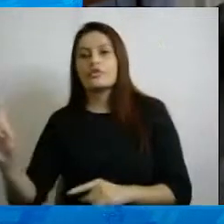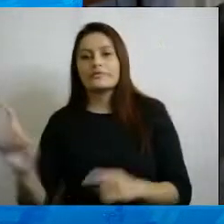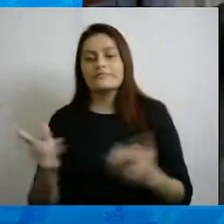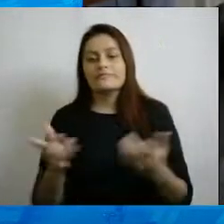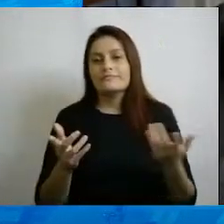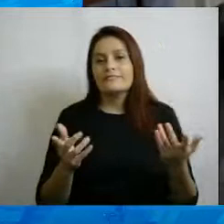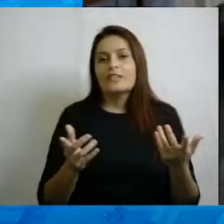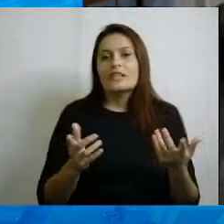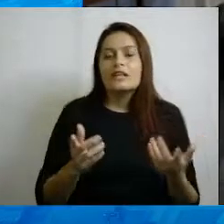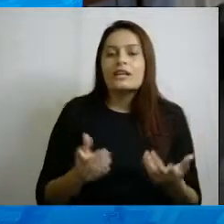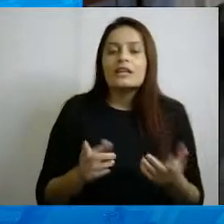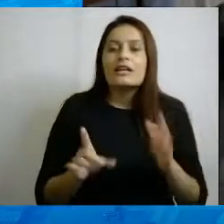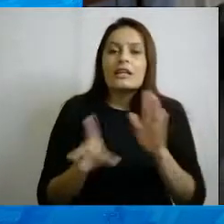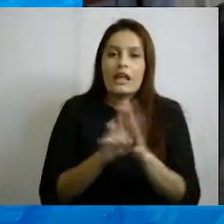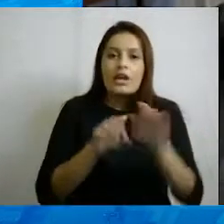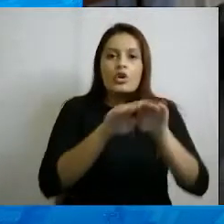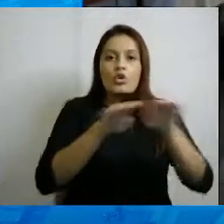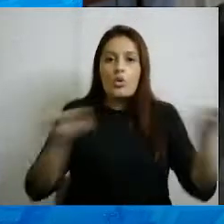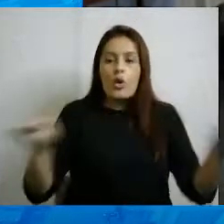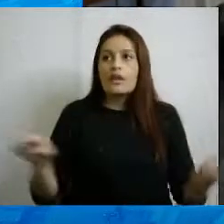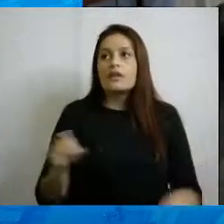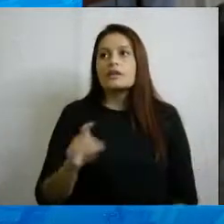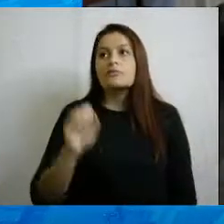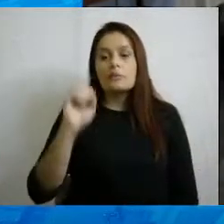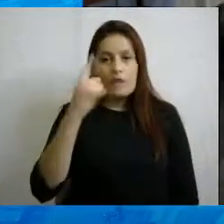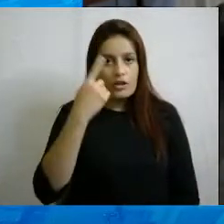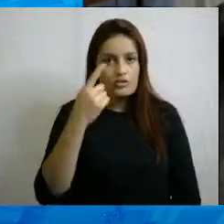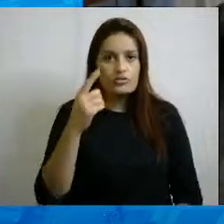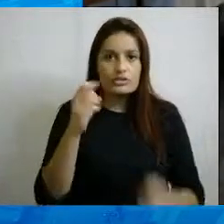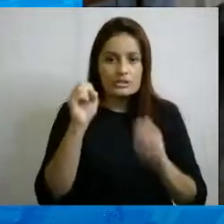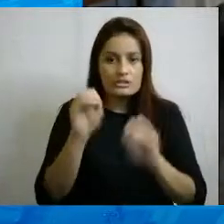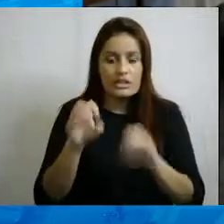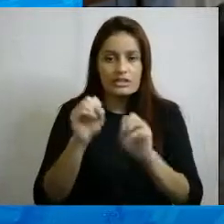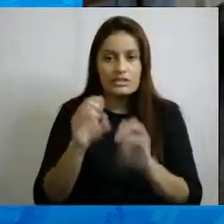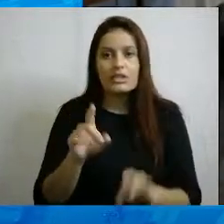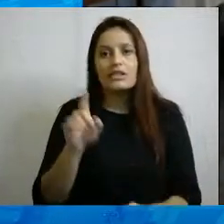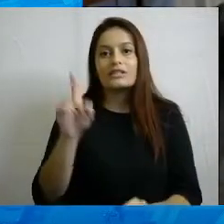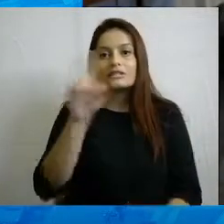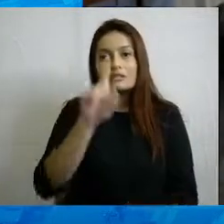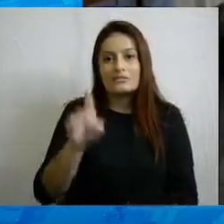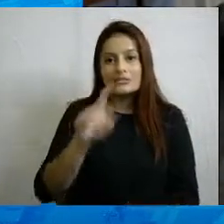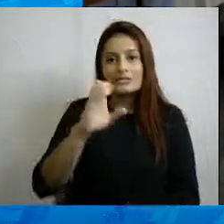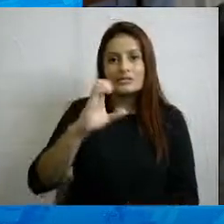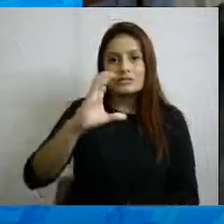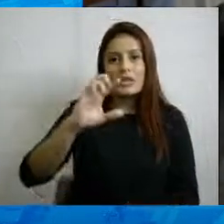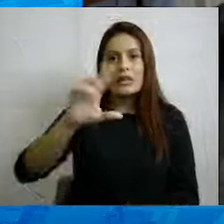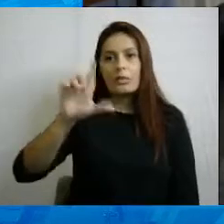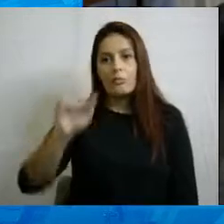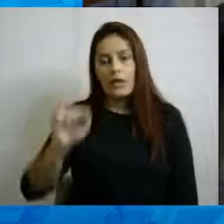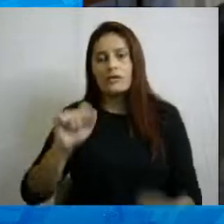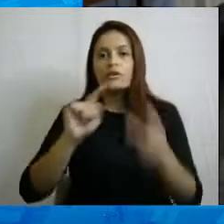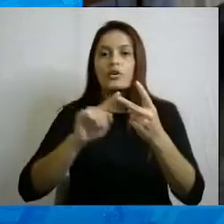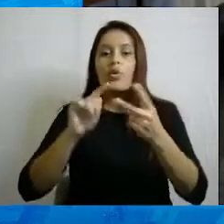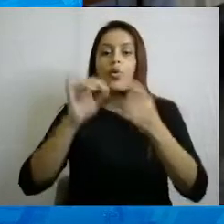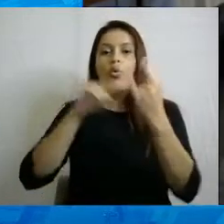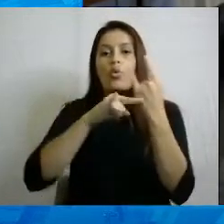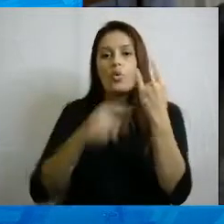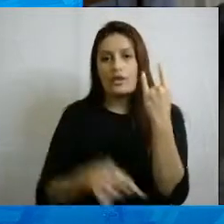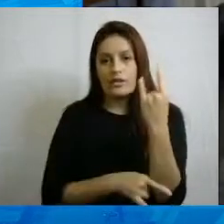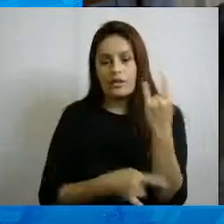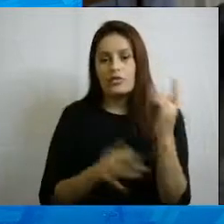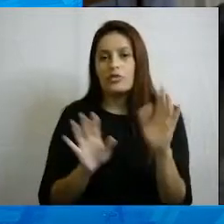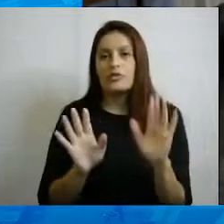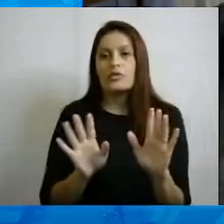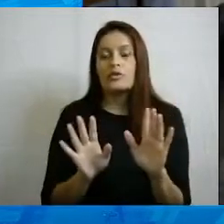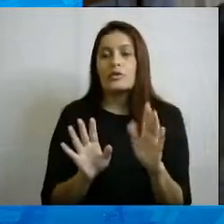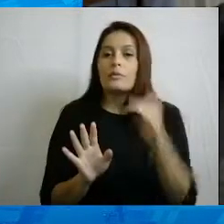Así que, insisto, orientación, equipo SECPLA, jurídico, y ver qué alternativas tenemos. Pero